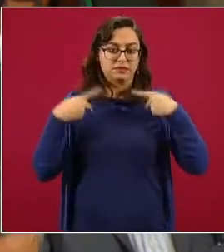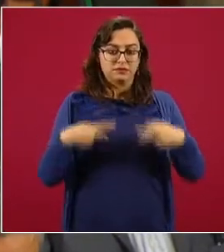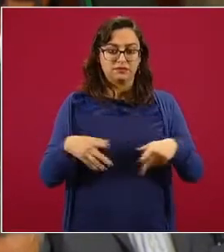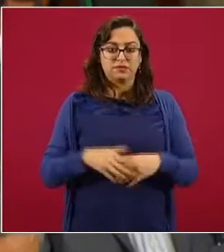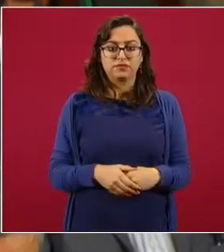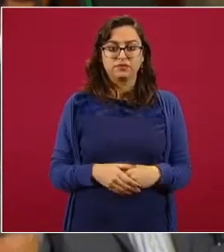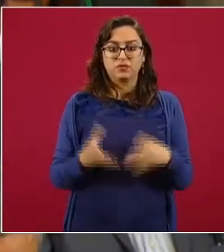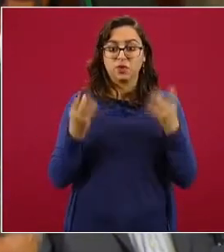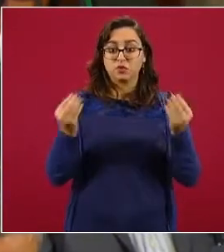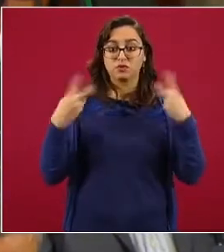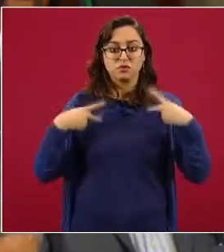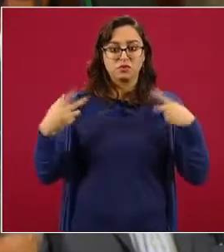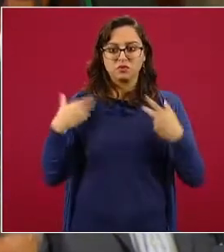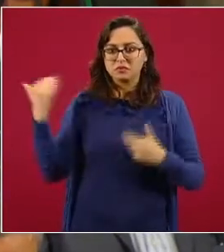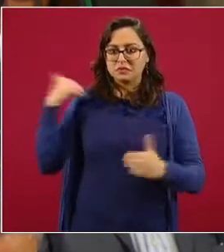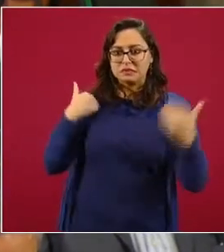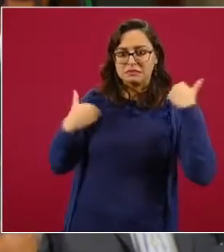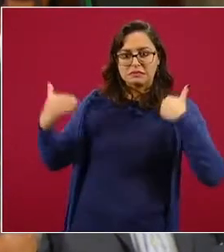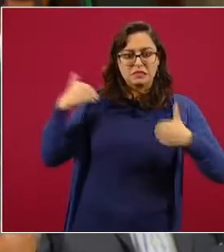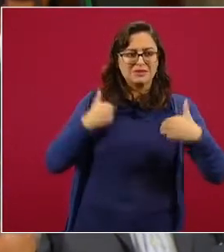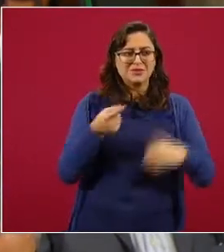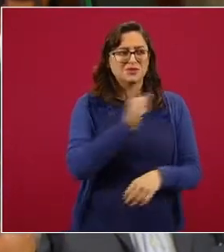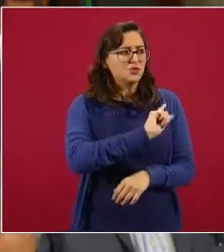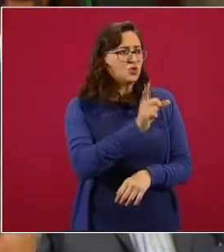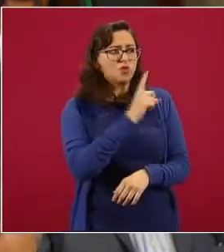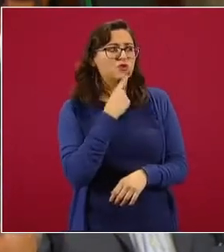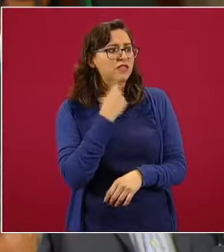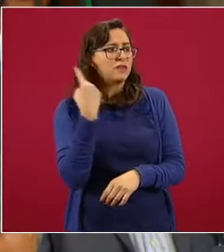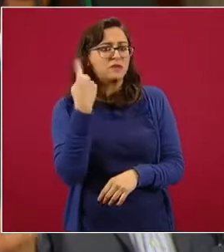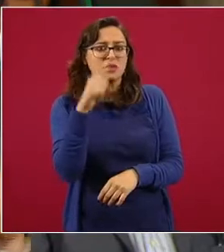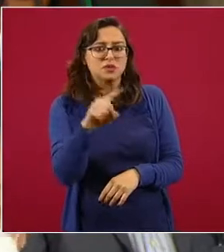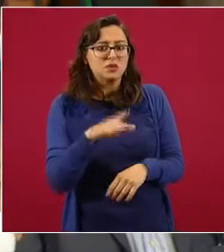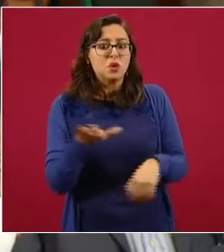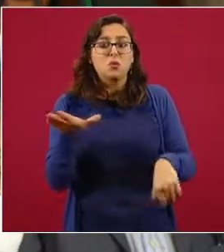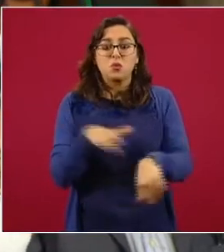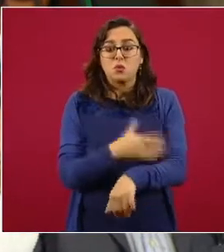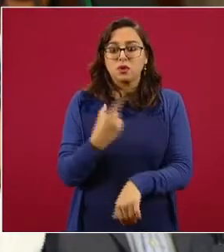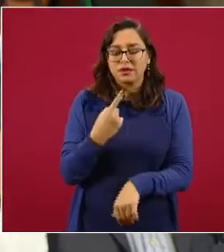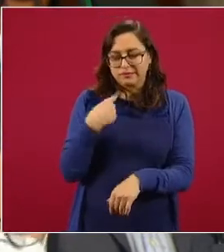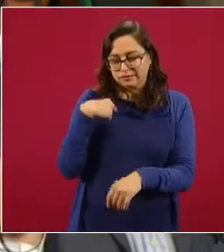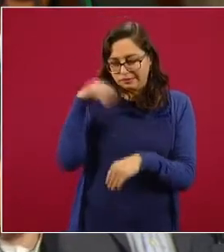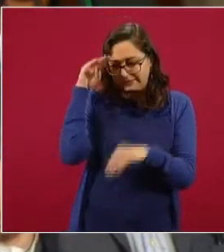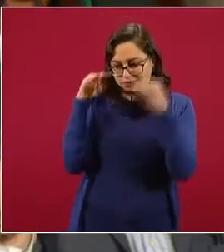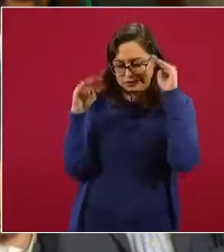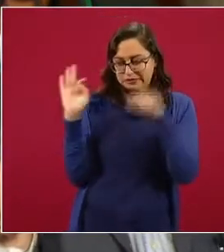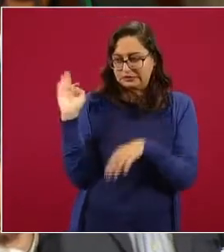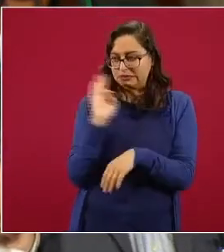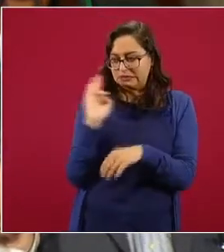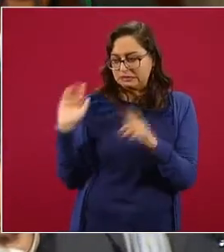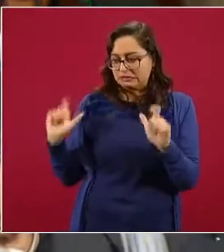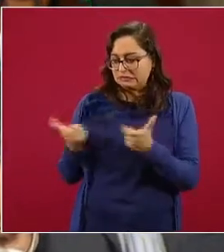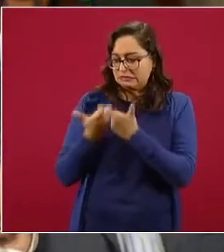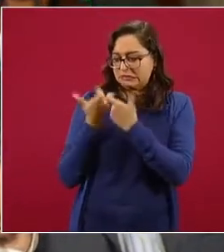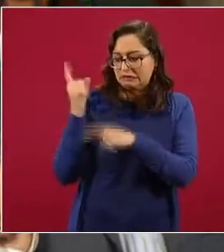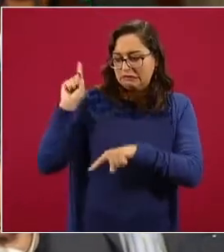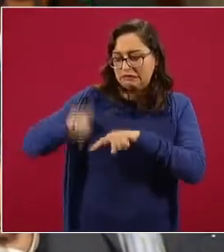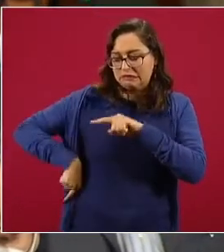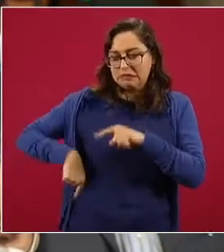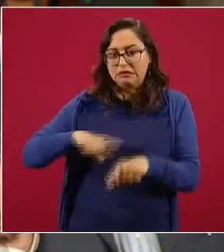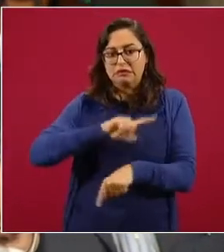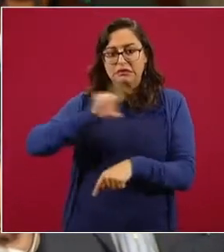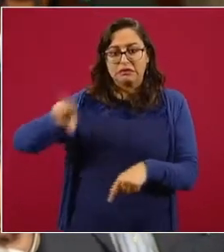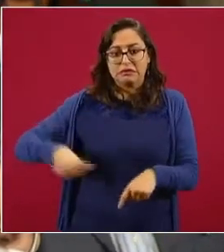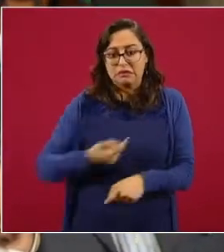la denuncia ante usted porque temen que usted ordene el cierre del mecanismo y los desprotegidos